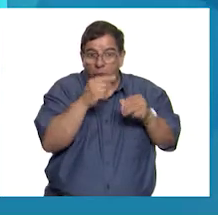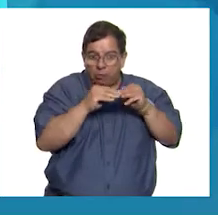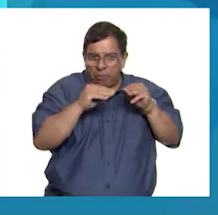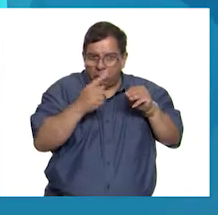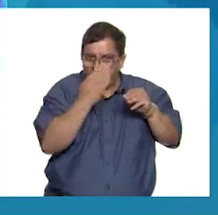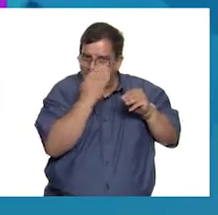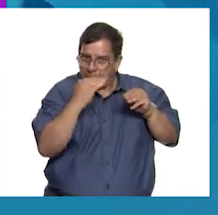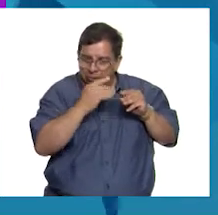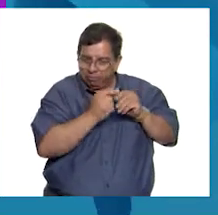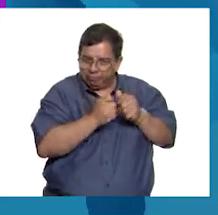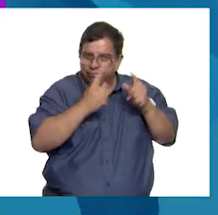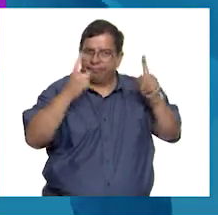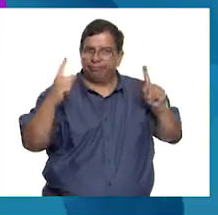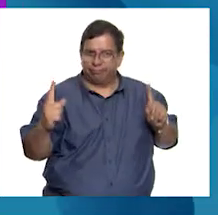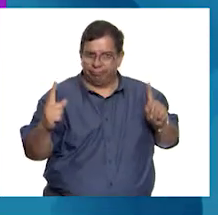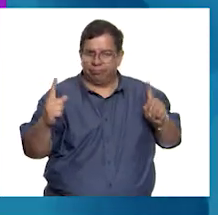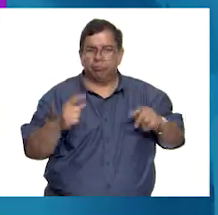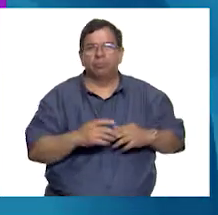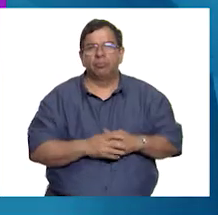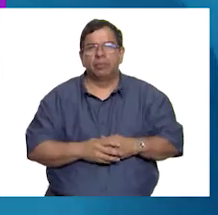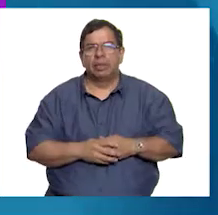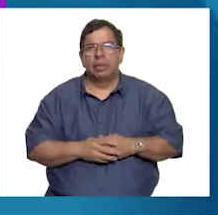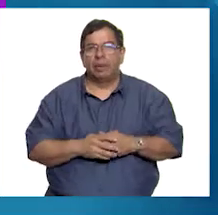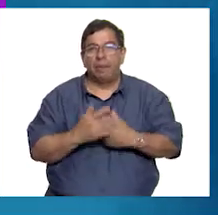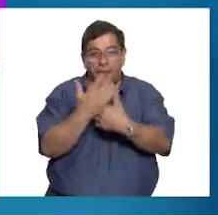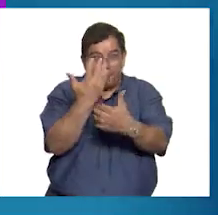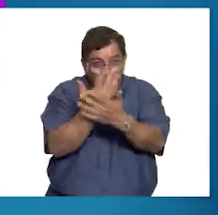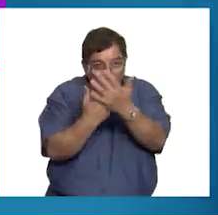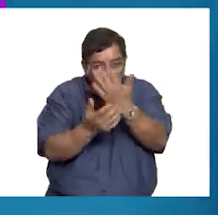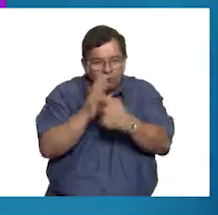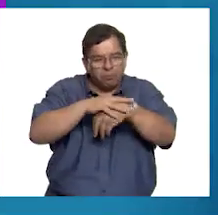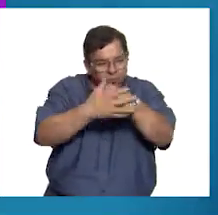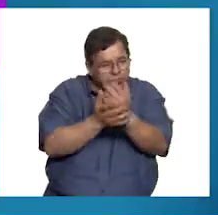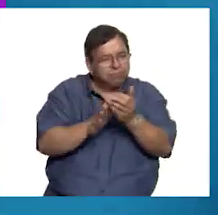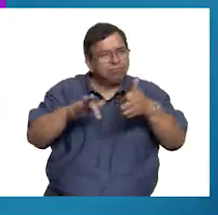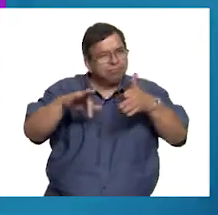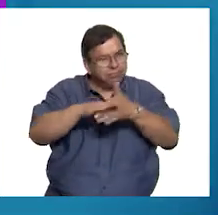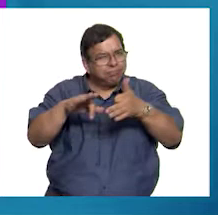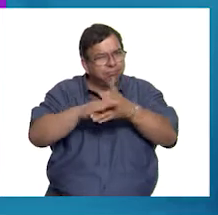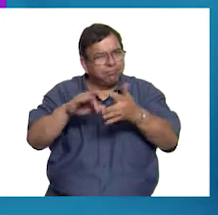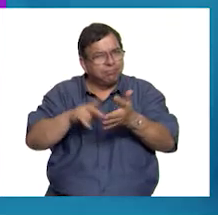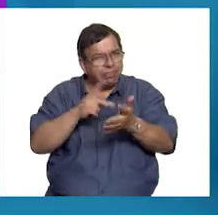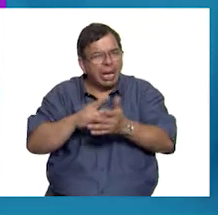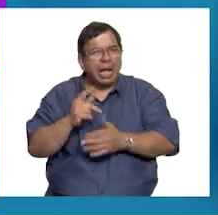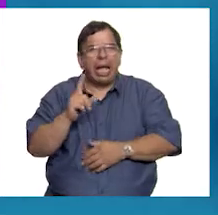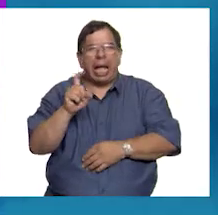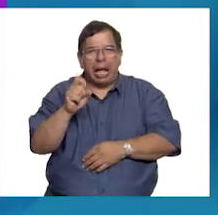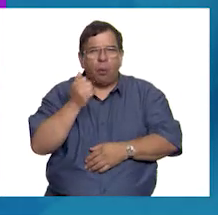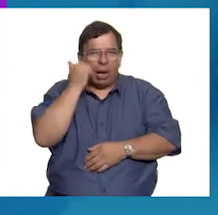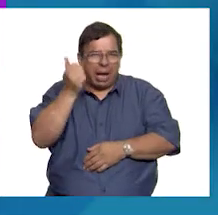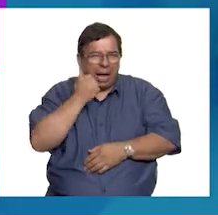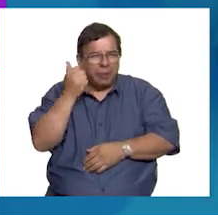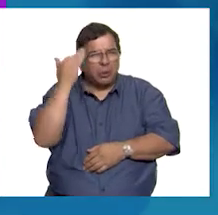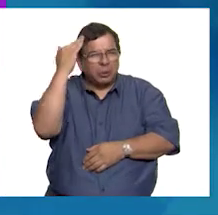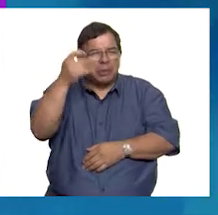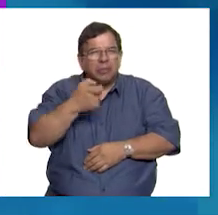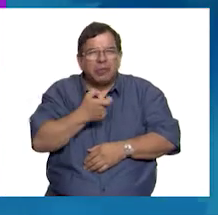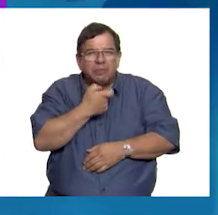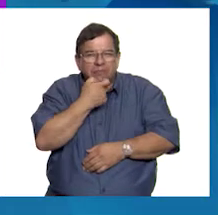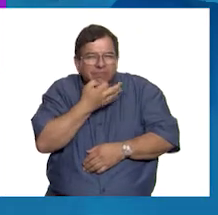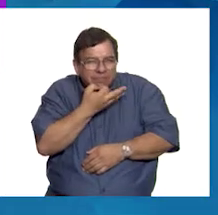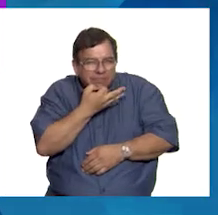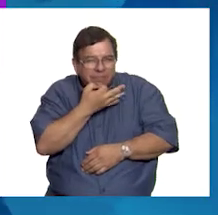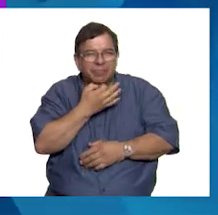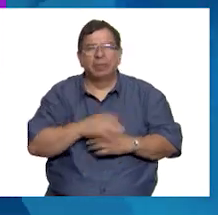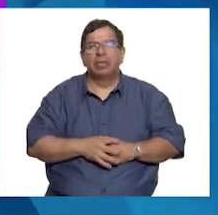y medio entre tú y los demás. Lávate las manos muy seguido con agua y jabón por lo menos durante 20 segundos o aplica